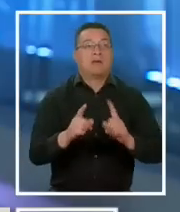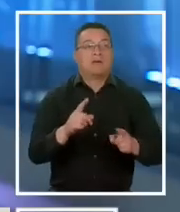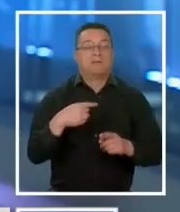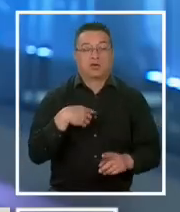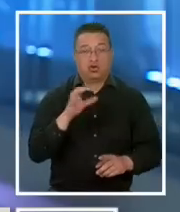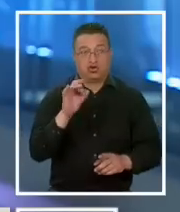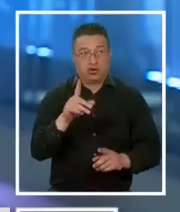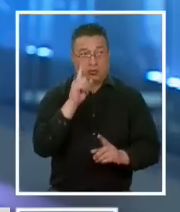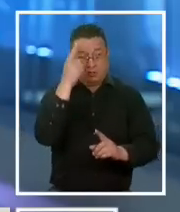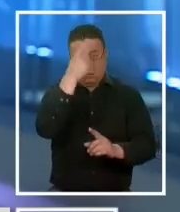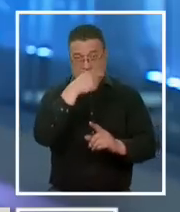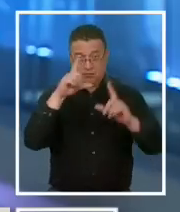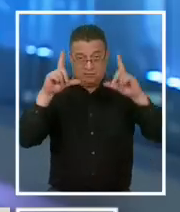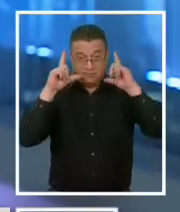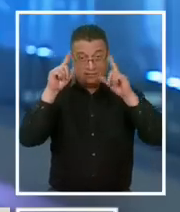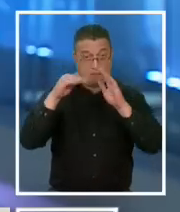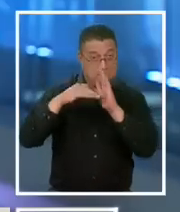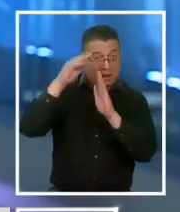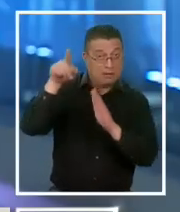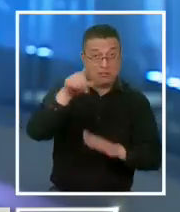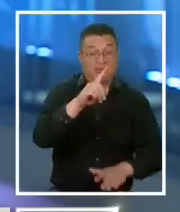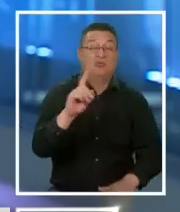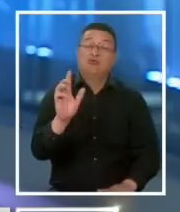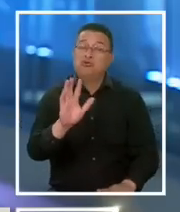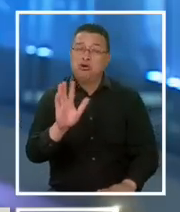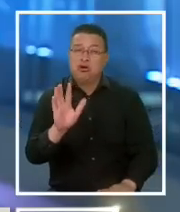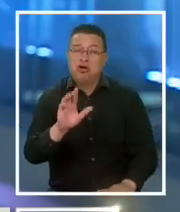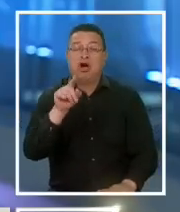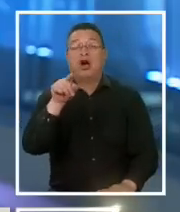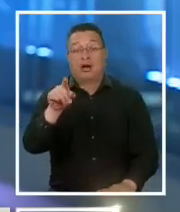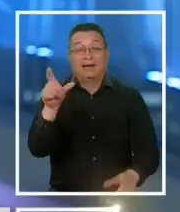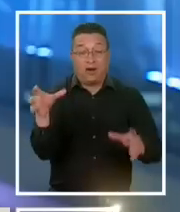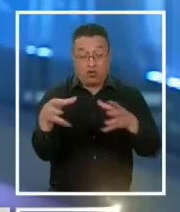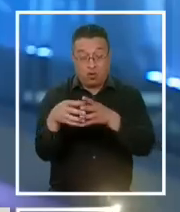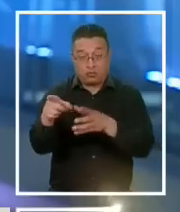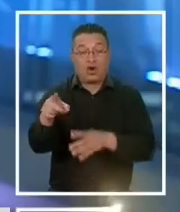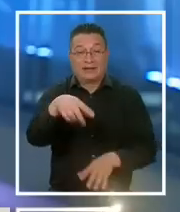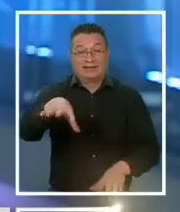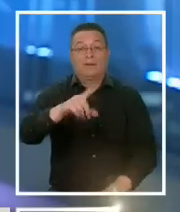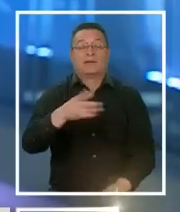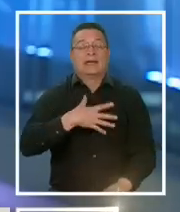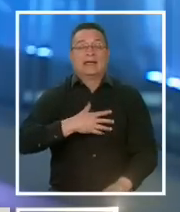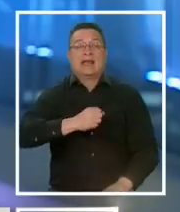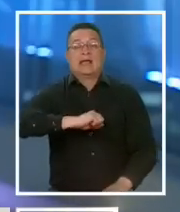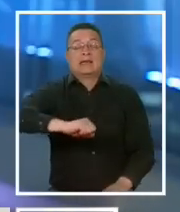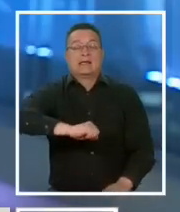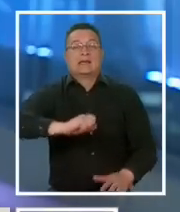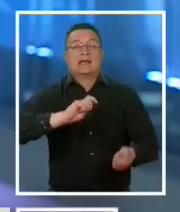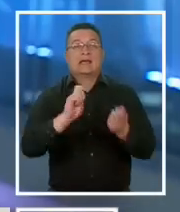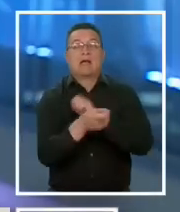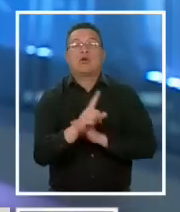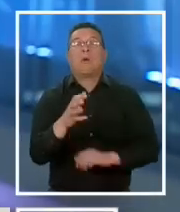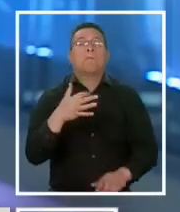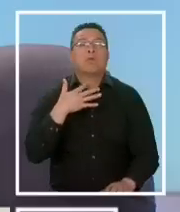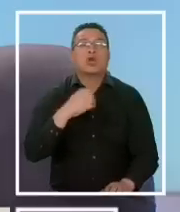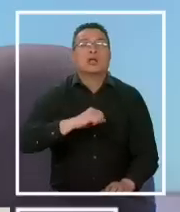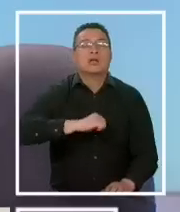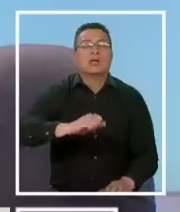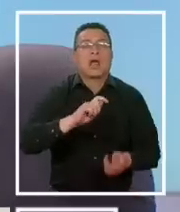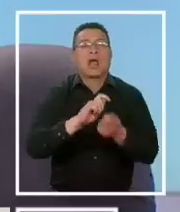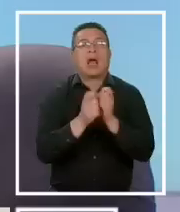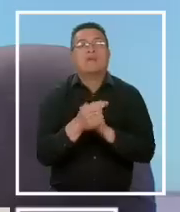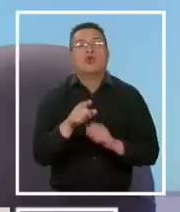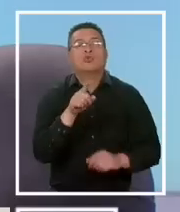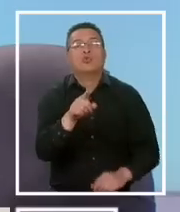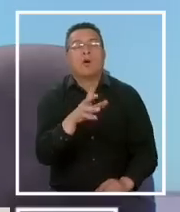no lo personalizo nadie en y ese grupo de personas se resistan los cambios mire una los cambios suyos Por qué